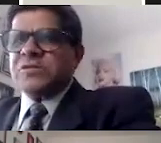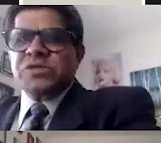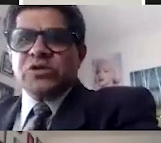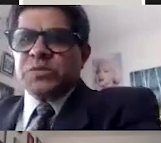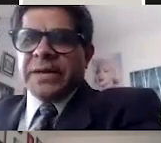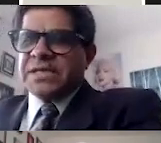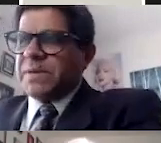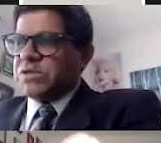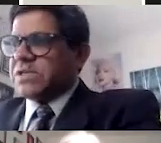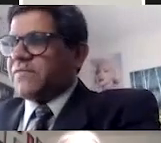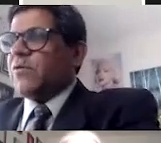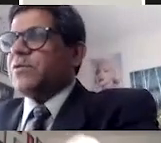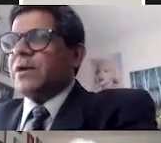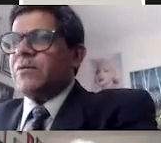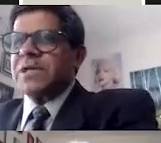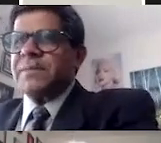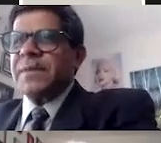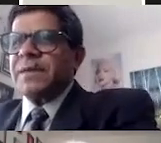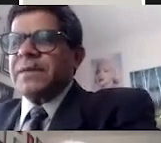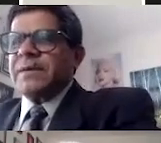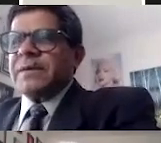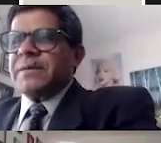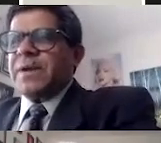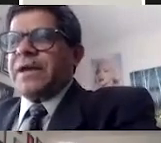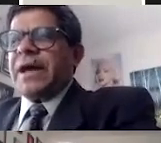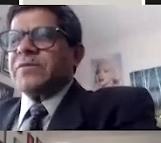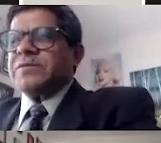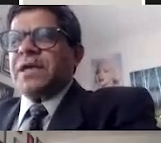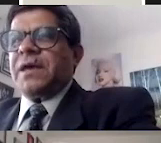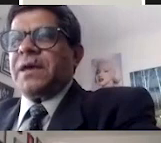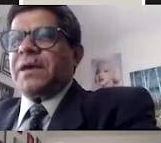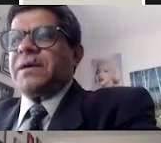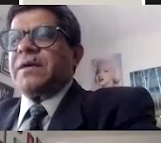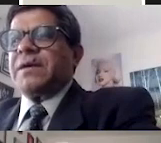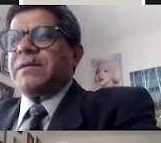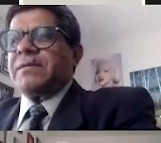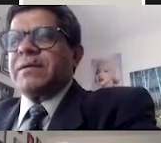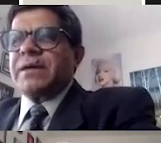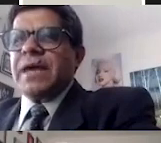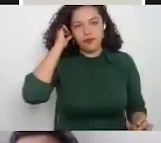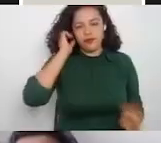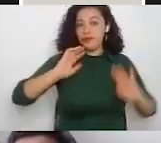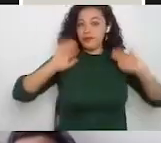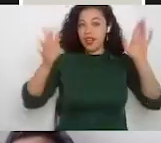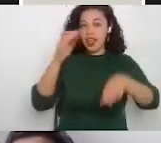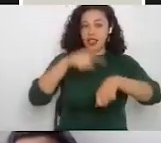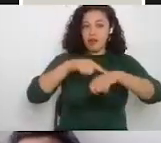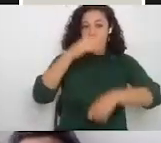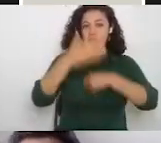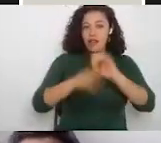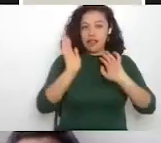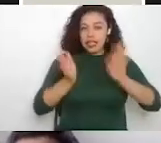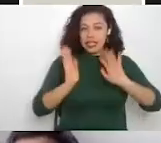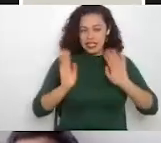vamos a escuchar sus participaciones de favor. Quien guste platicarnos de qué